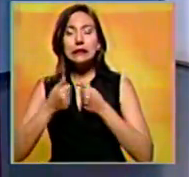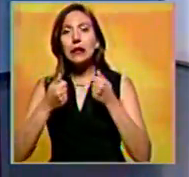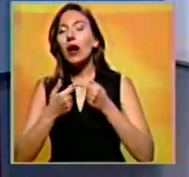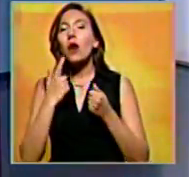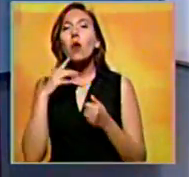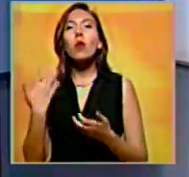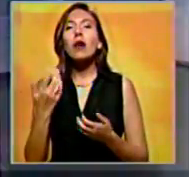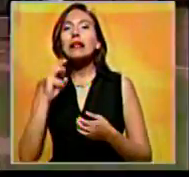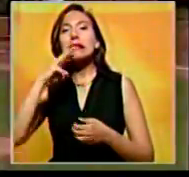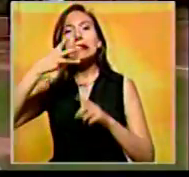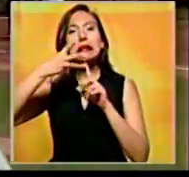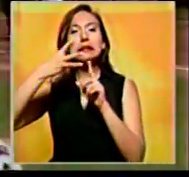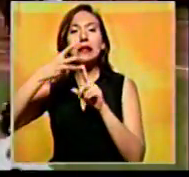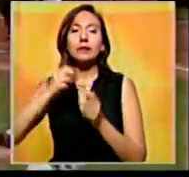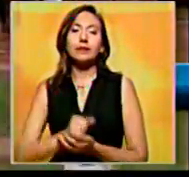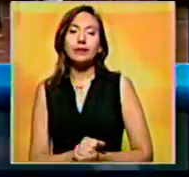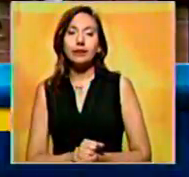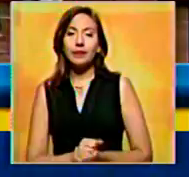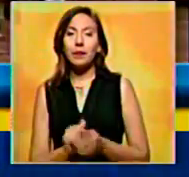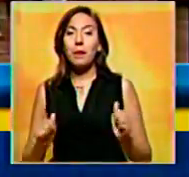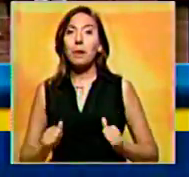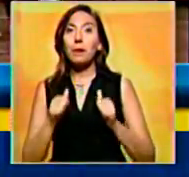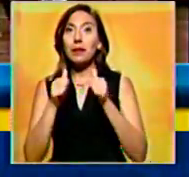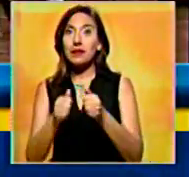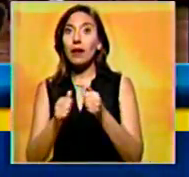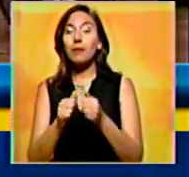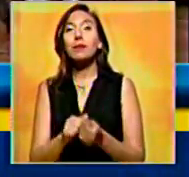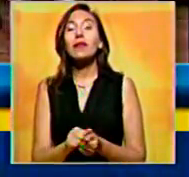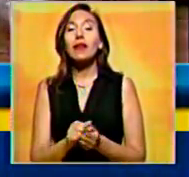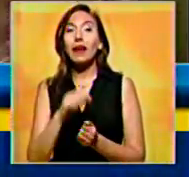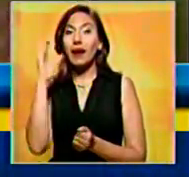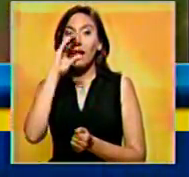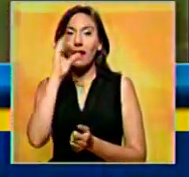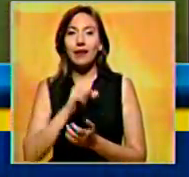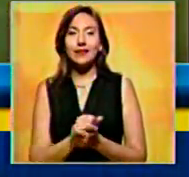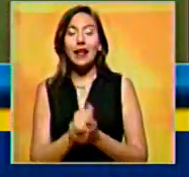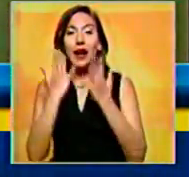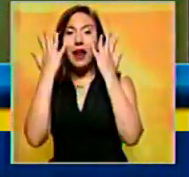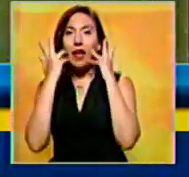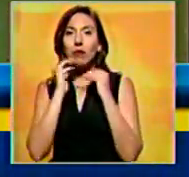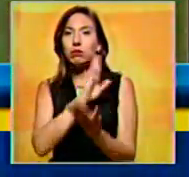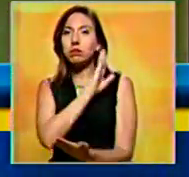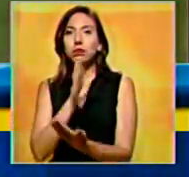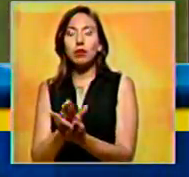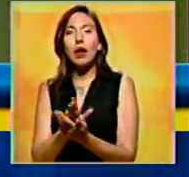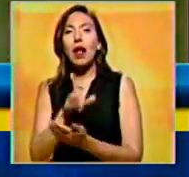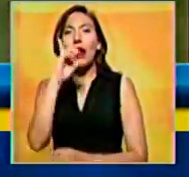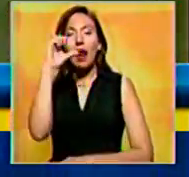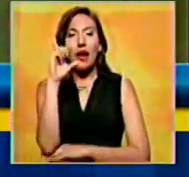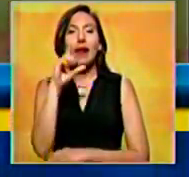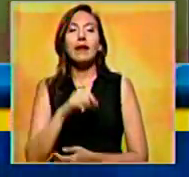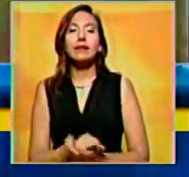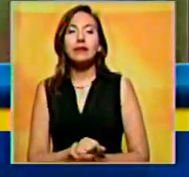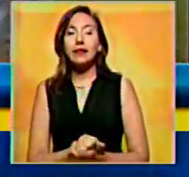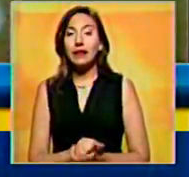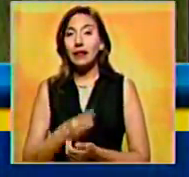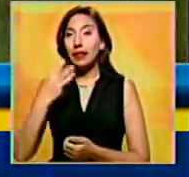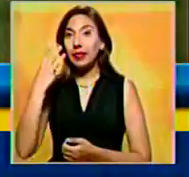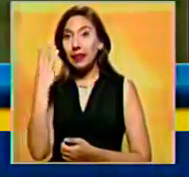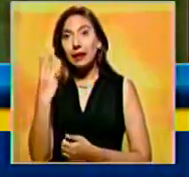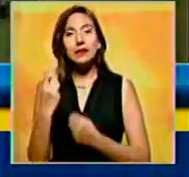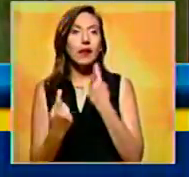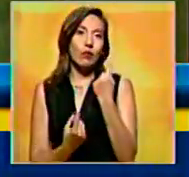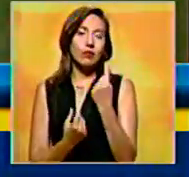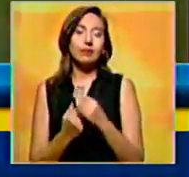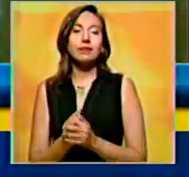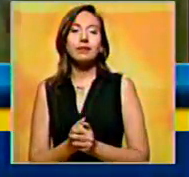la clasificación. Arrancamos nuestro recorrido en el Estadio Universitario de Caracas, donde los Leones derrotaron a los Cardenales Lara 3-1.